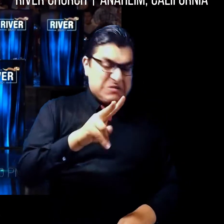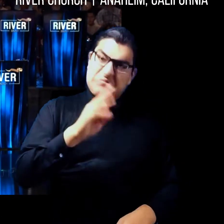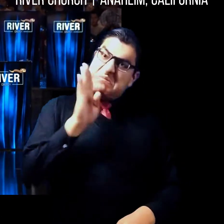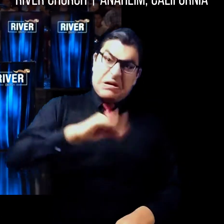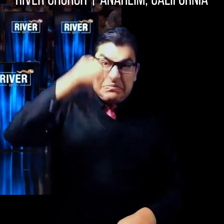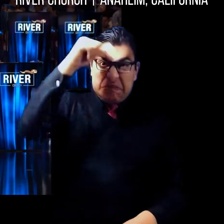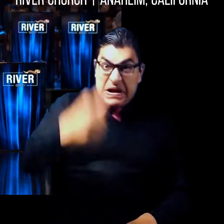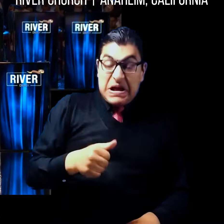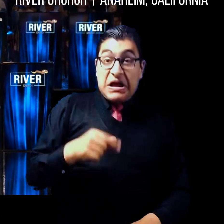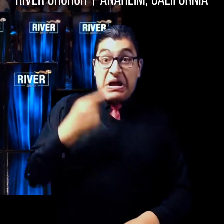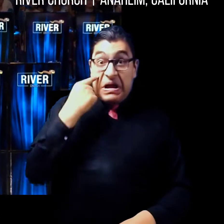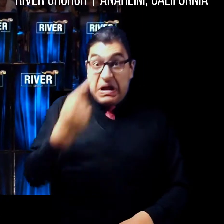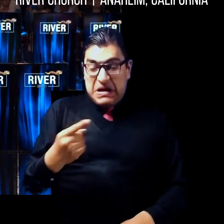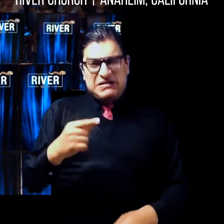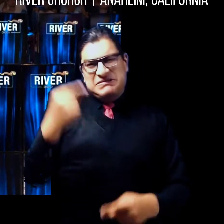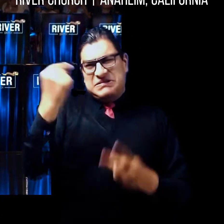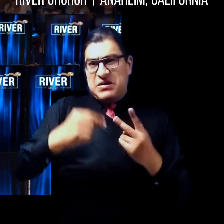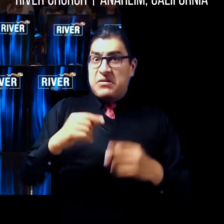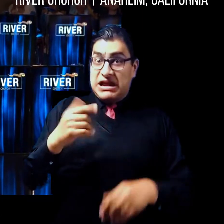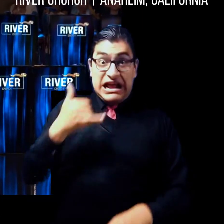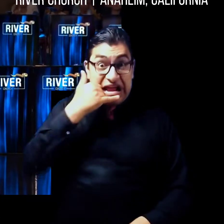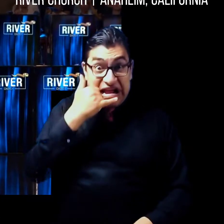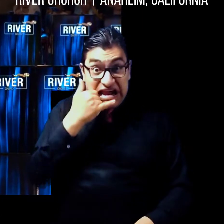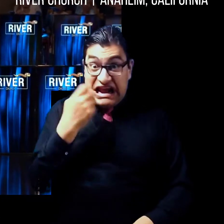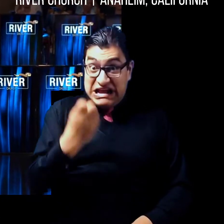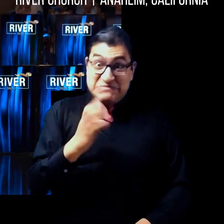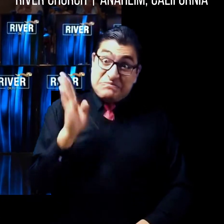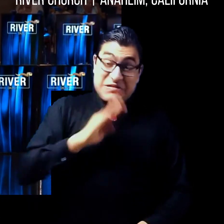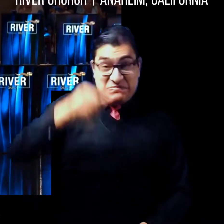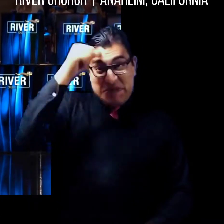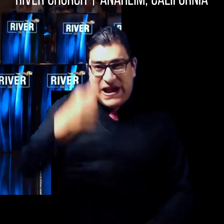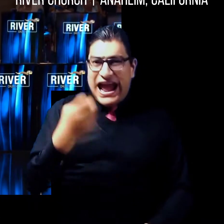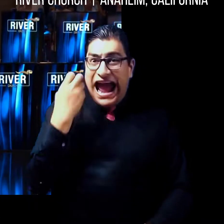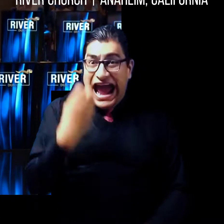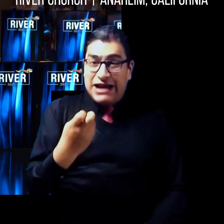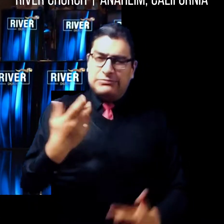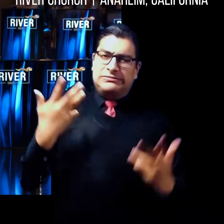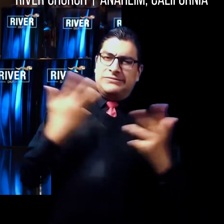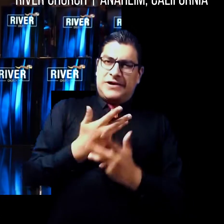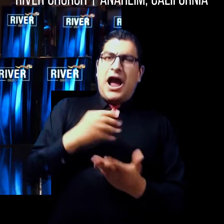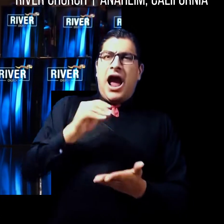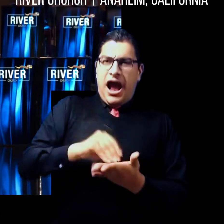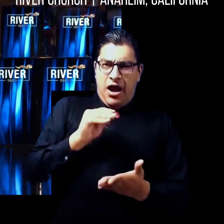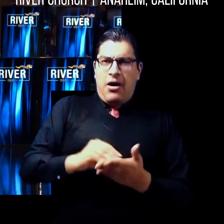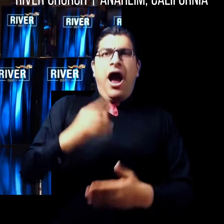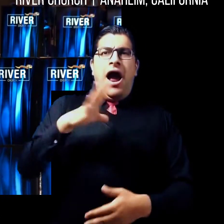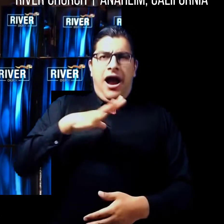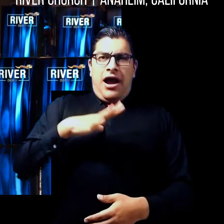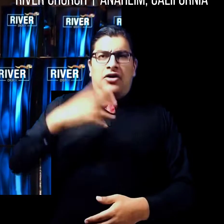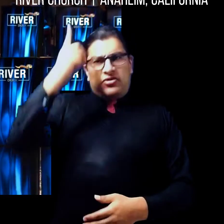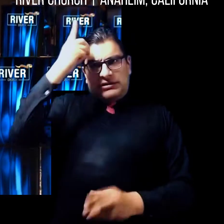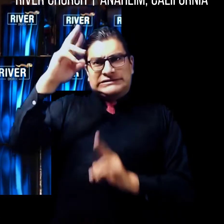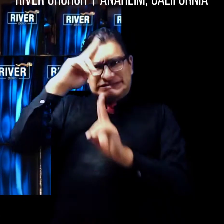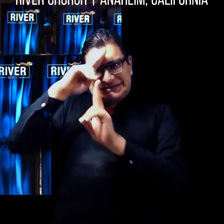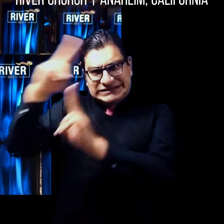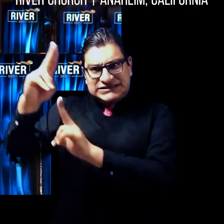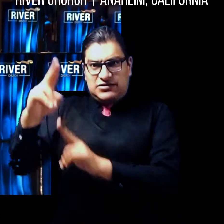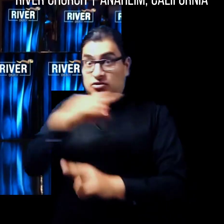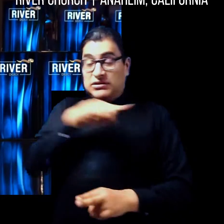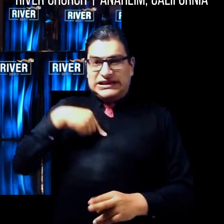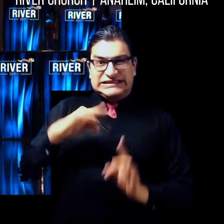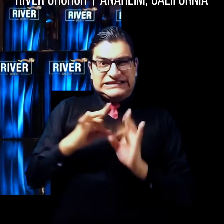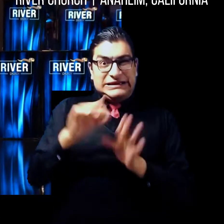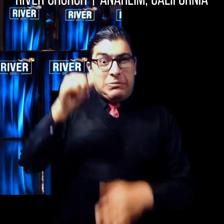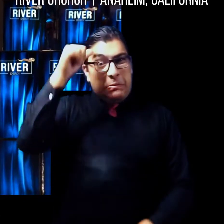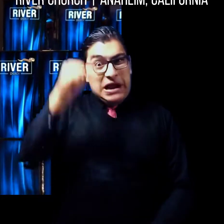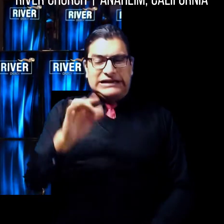pecado, no sé, tener teléfono era pecado. Pero aún así teníamos temor de Dios, no se nos ocurría